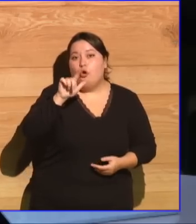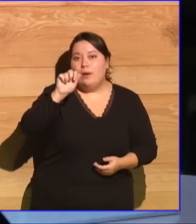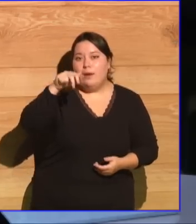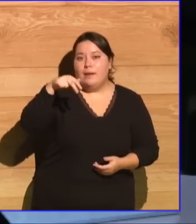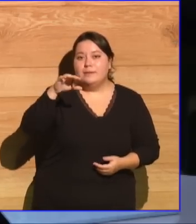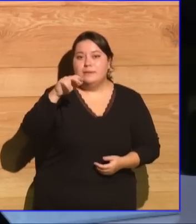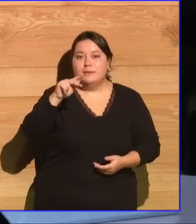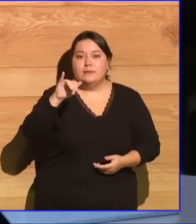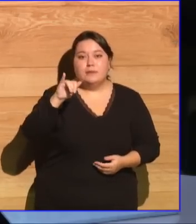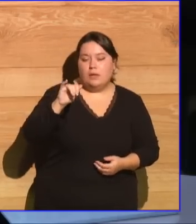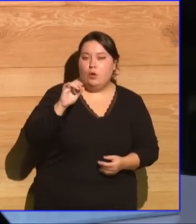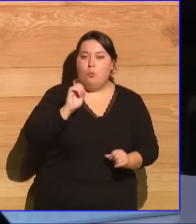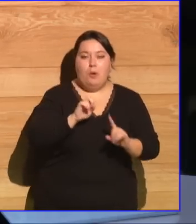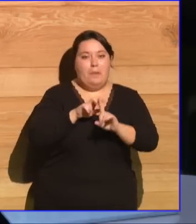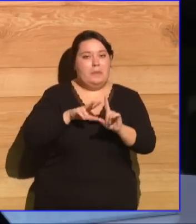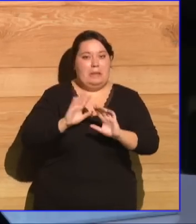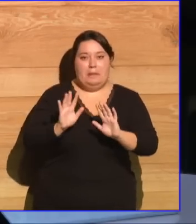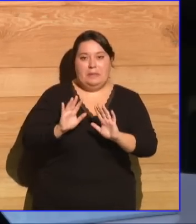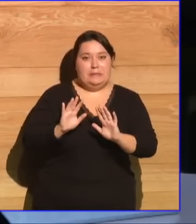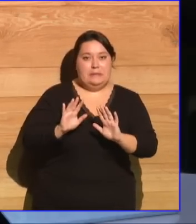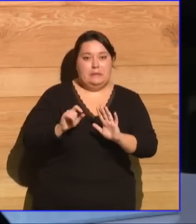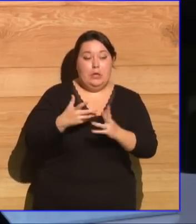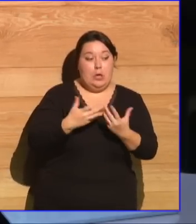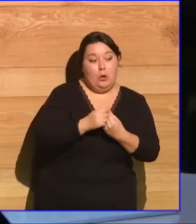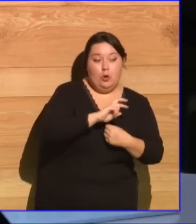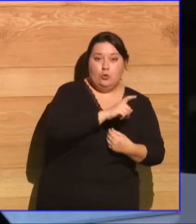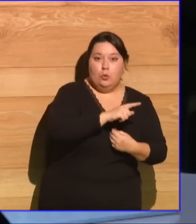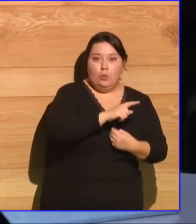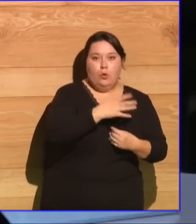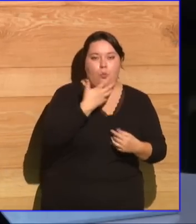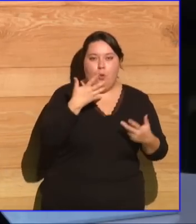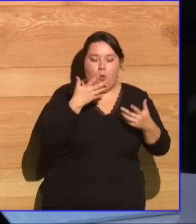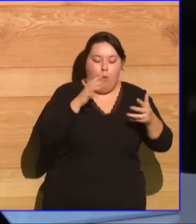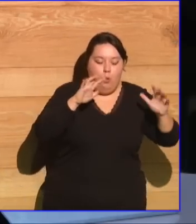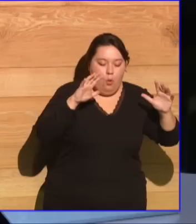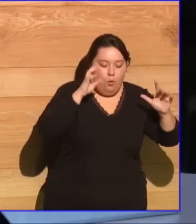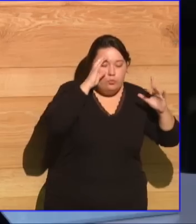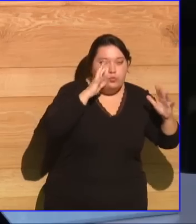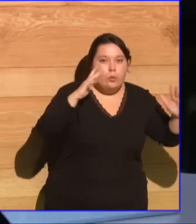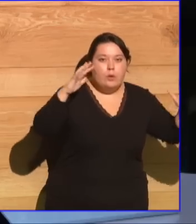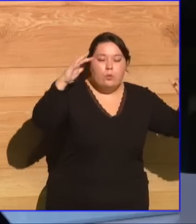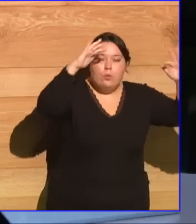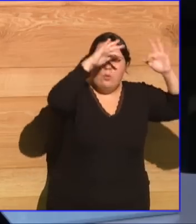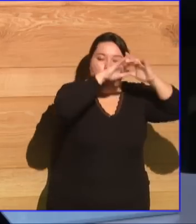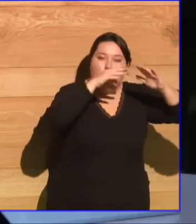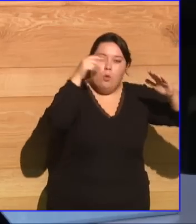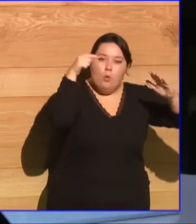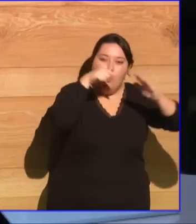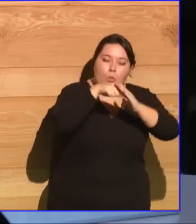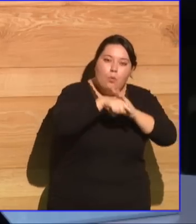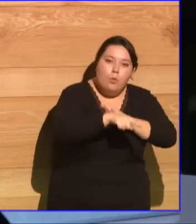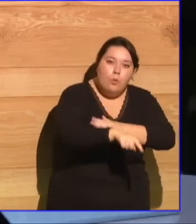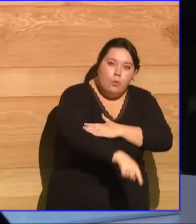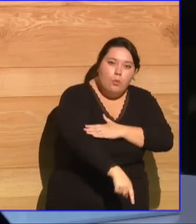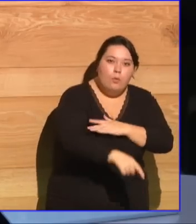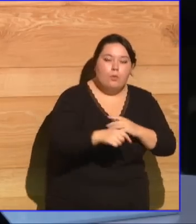tenido simplemente otra mirada. Y con él es como meterte en un determinado sueño más grande que la vida y atravesar